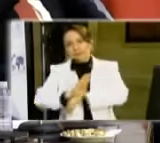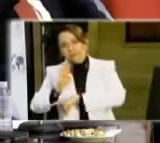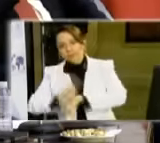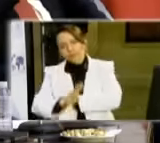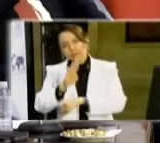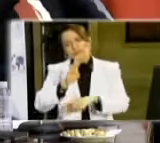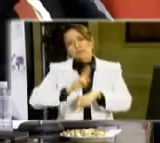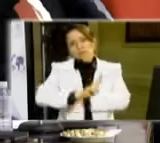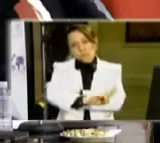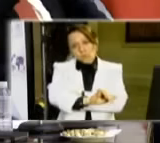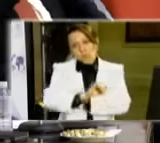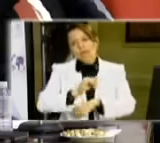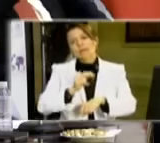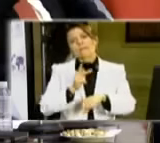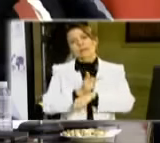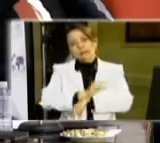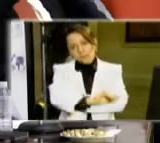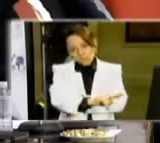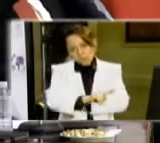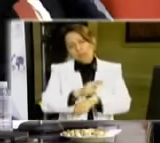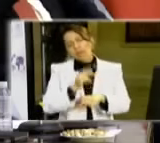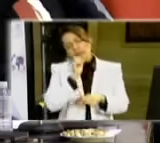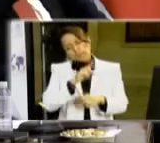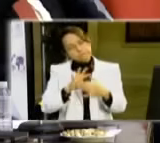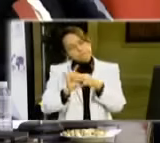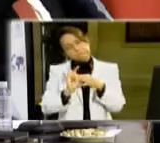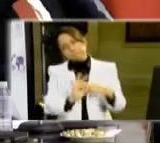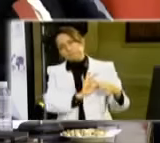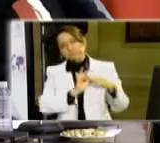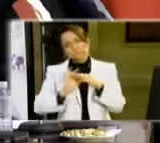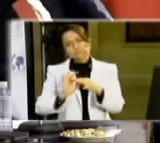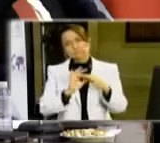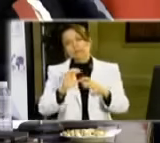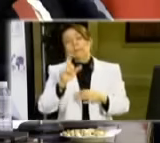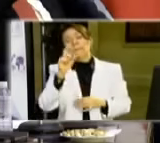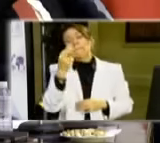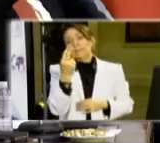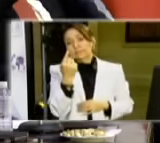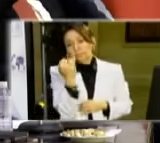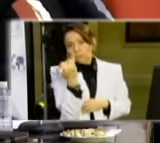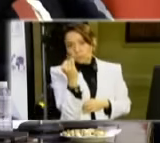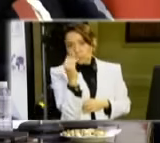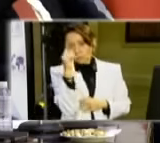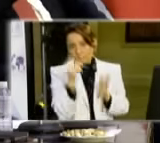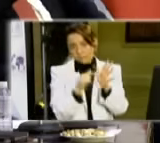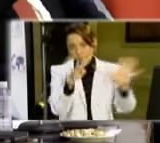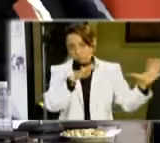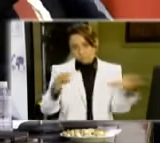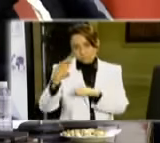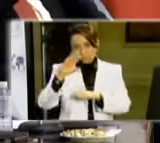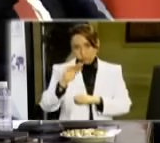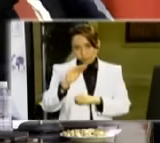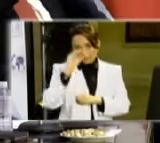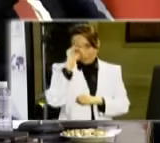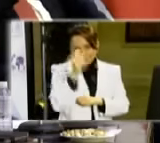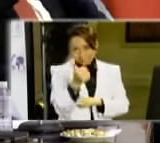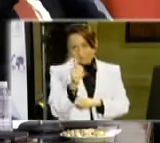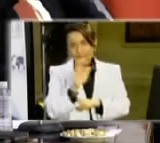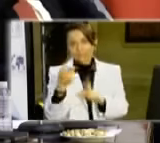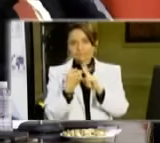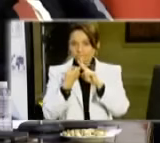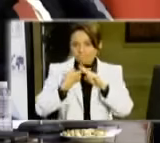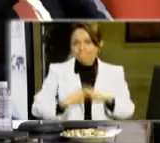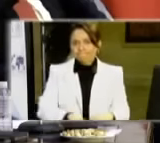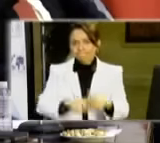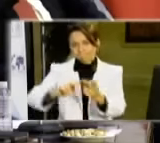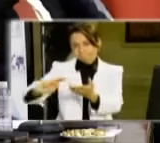Paraguay. Bloque con el que el 25 de junio de 1996 se adoptó un acuerdo